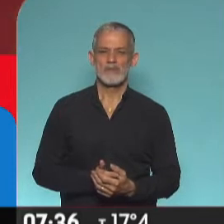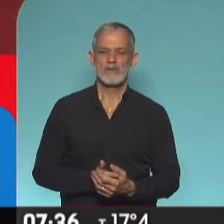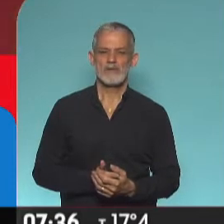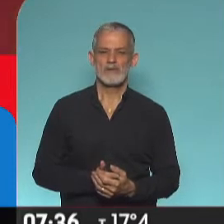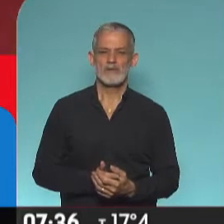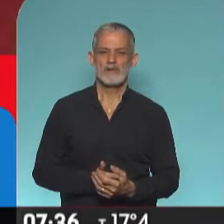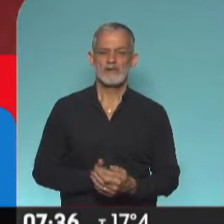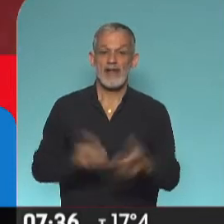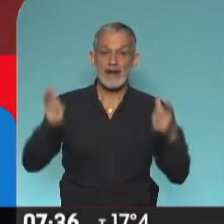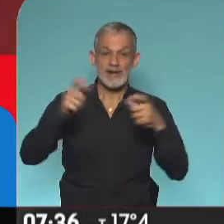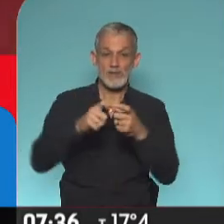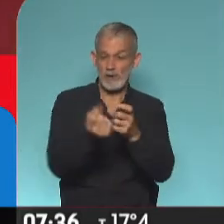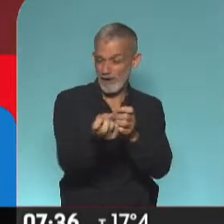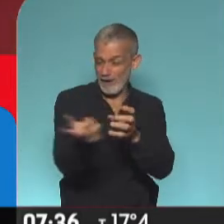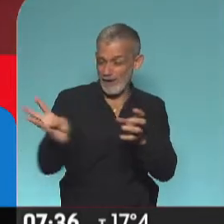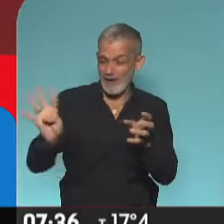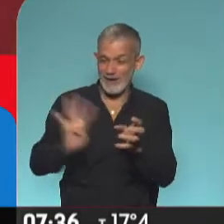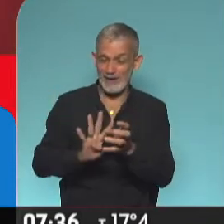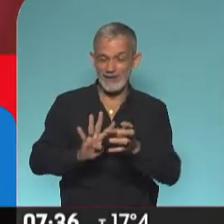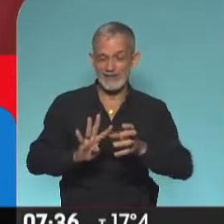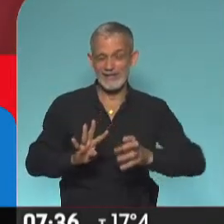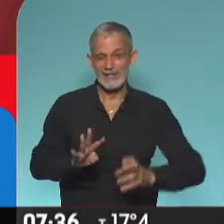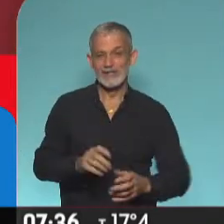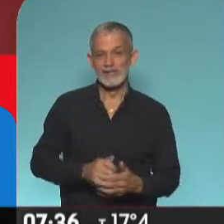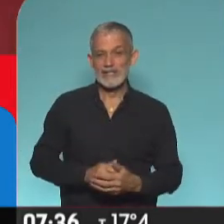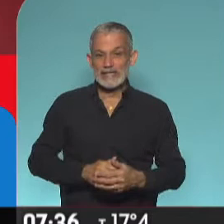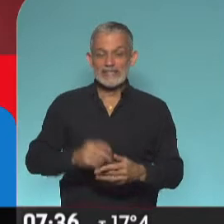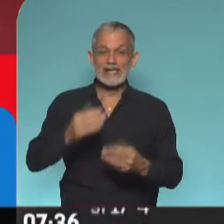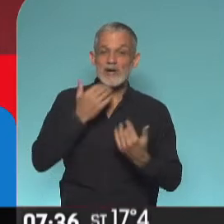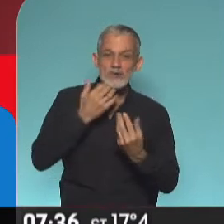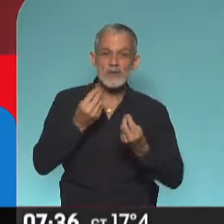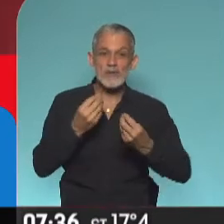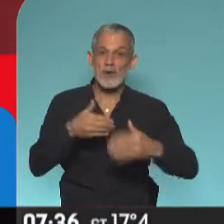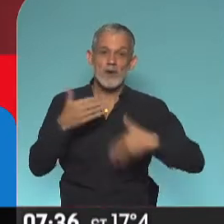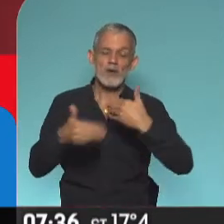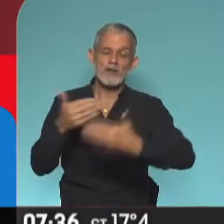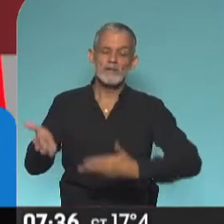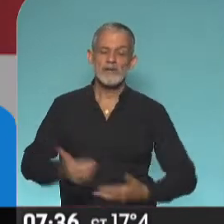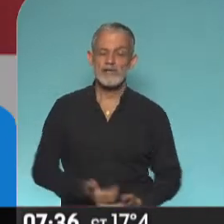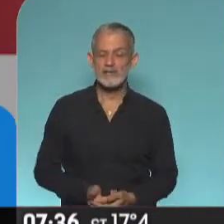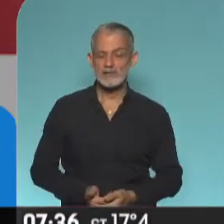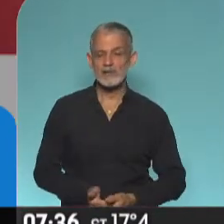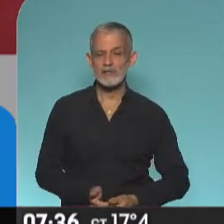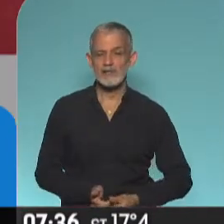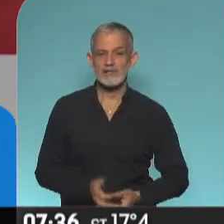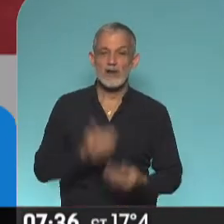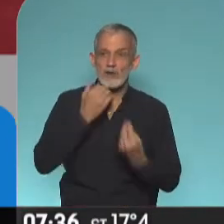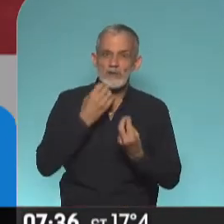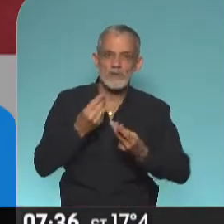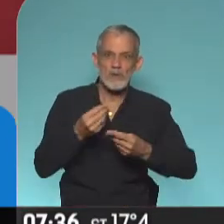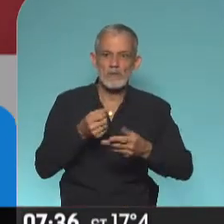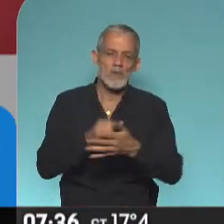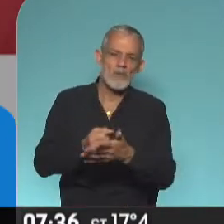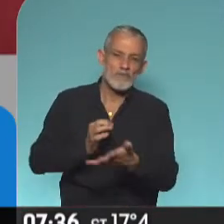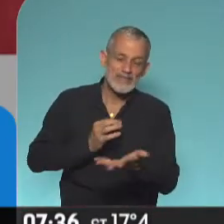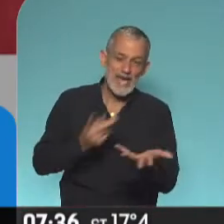Evitar las reuniones multitudinarias, esto no sabemos cómo sigue, la verdad. No sabemos qué va a pasar para fin de